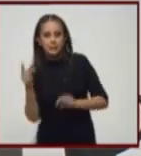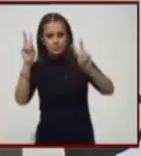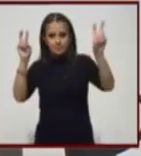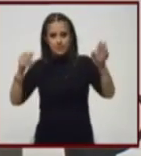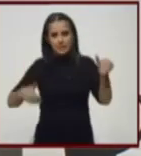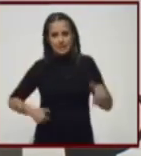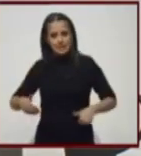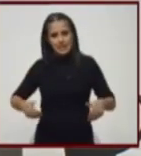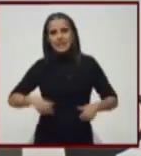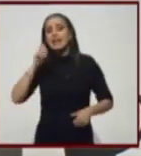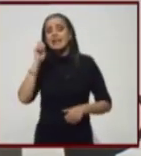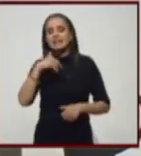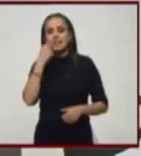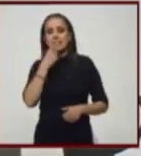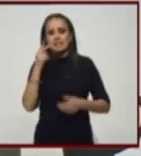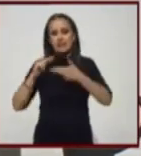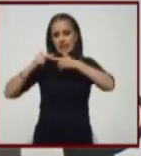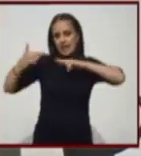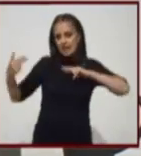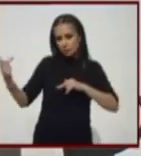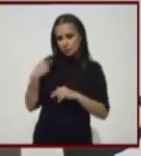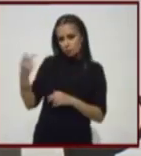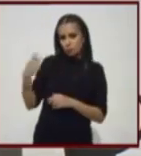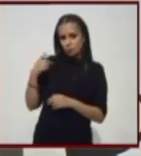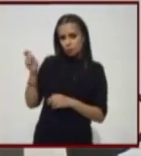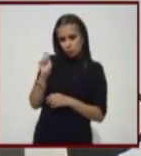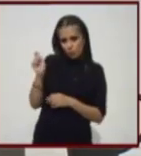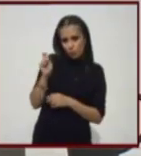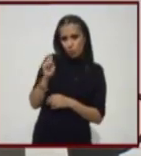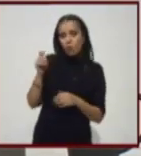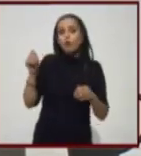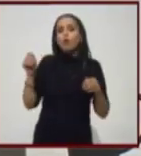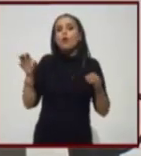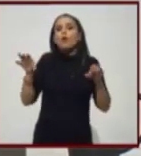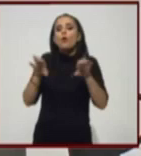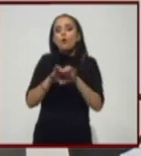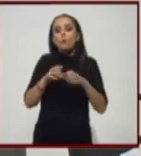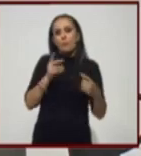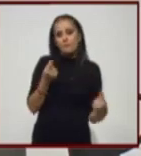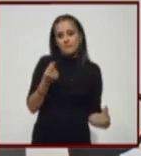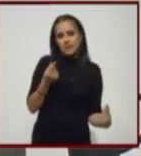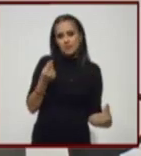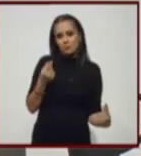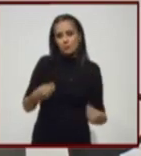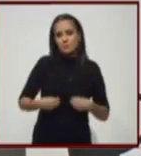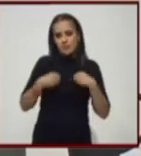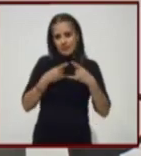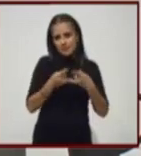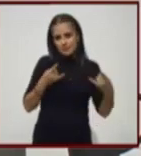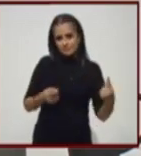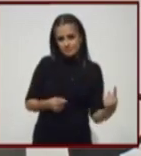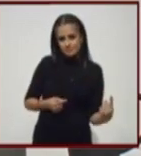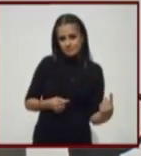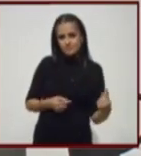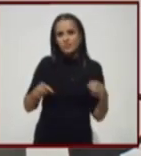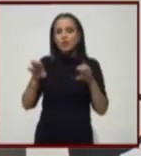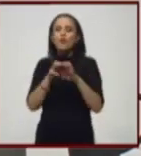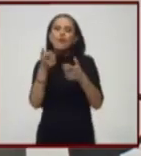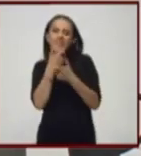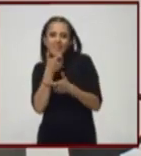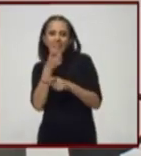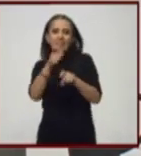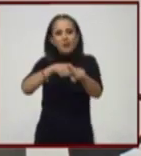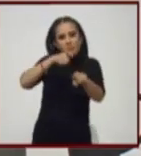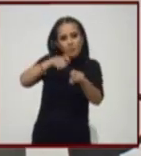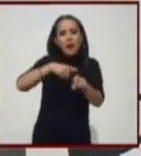la relación de pareja vista desde los ojos de el mejor amigo del hombre el perro con sarcasmo con ironía